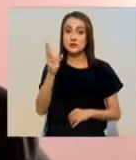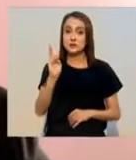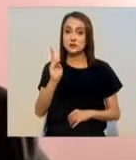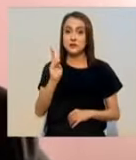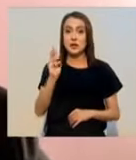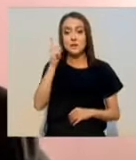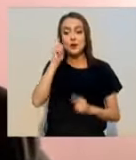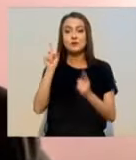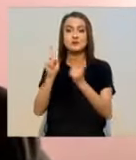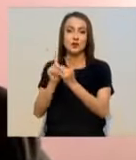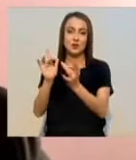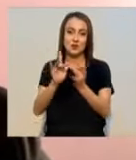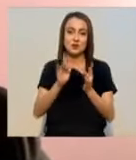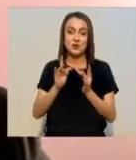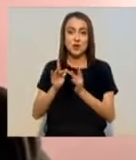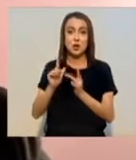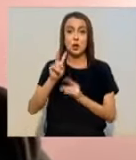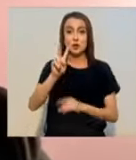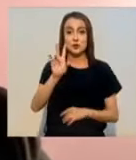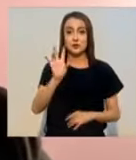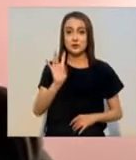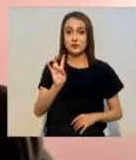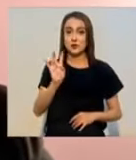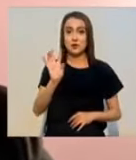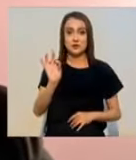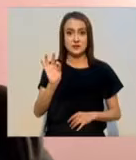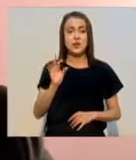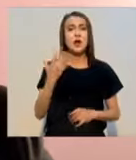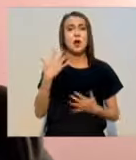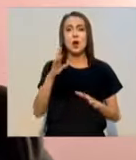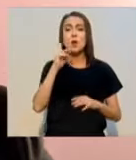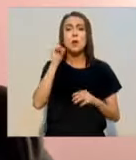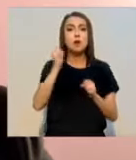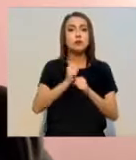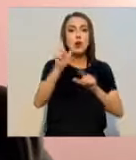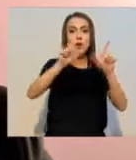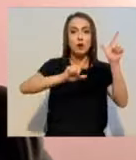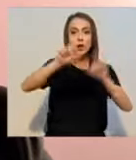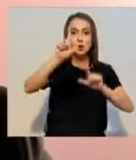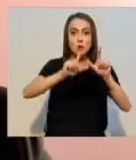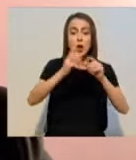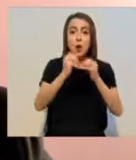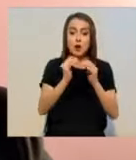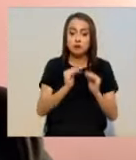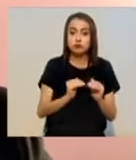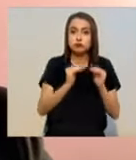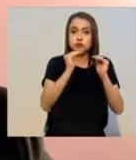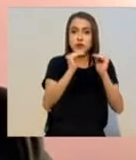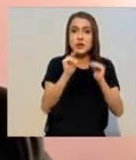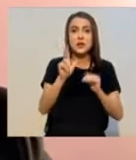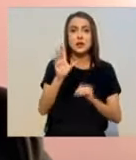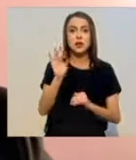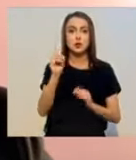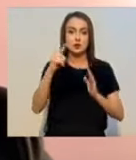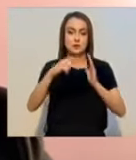que son por nexo epidemiológico y 977 que se confirman por laboratorio. Ascendemos a la suma de